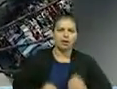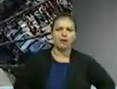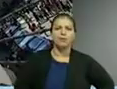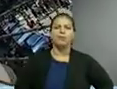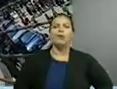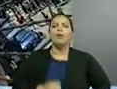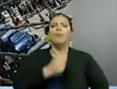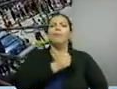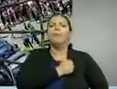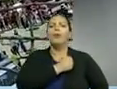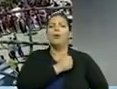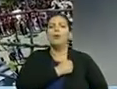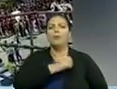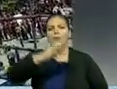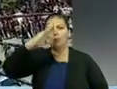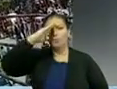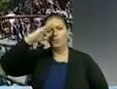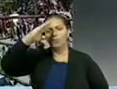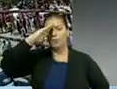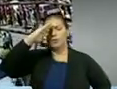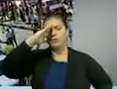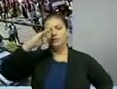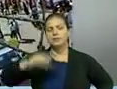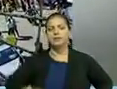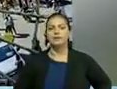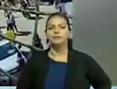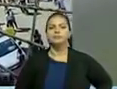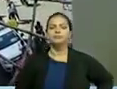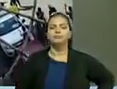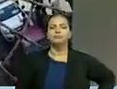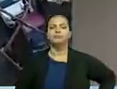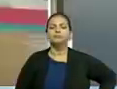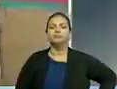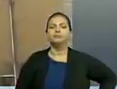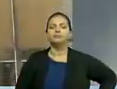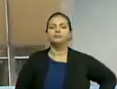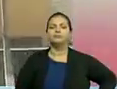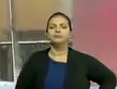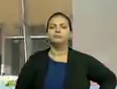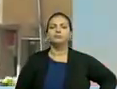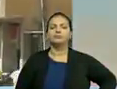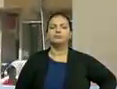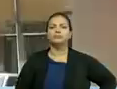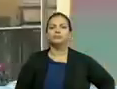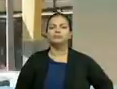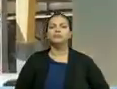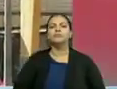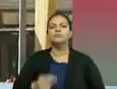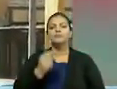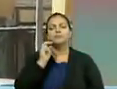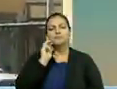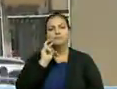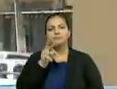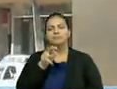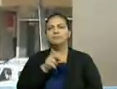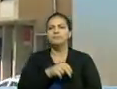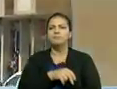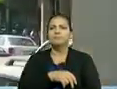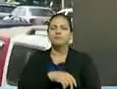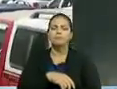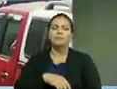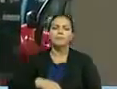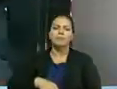vemos que están también señalando el edificio de lado, el amarillo que le mostramos en ese instante donde también